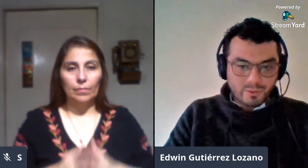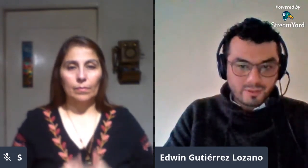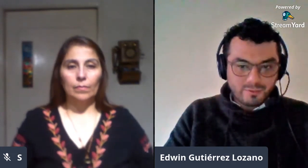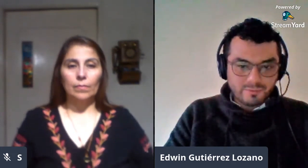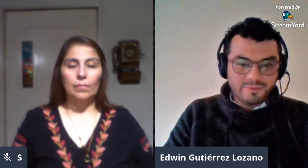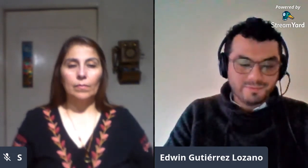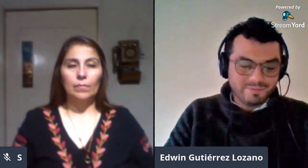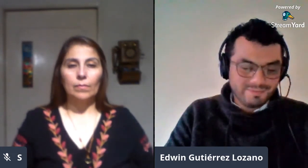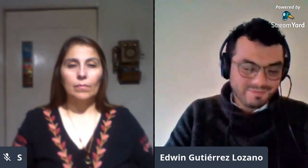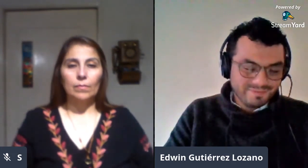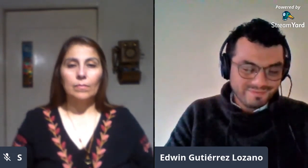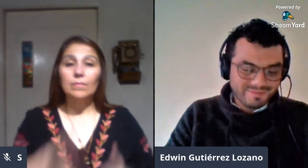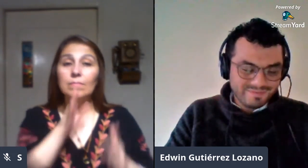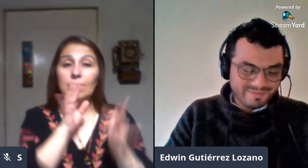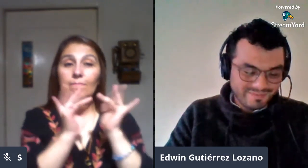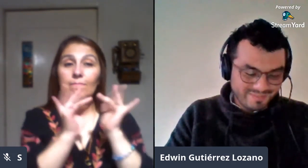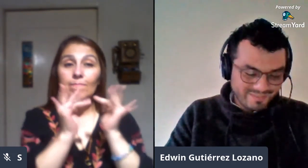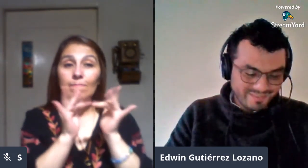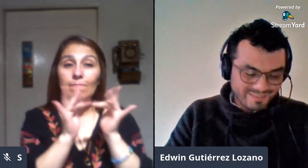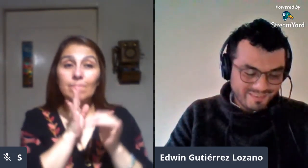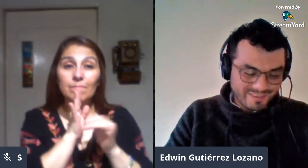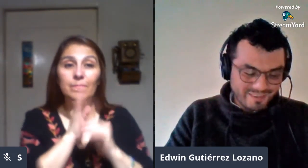¿Quién está conectado?